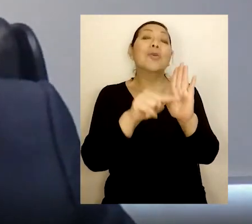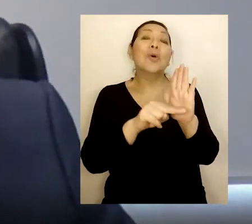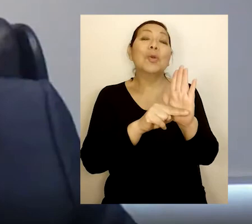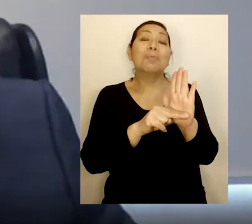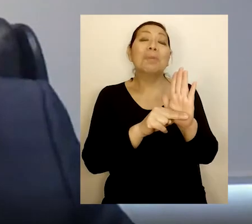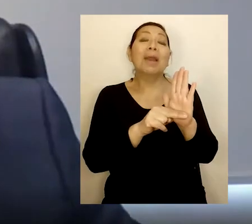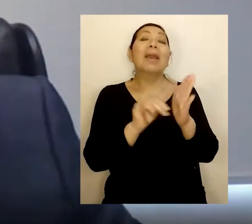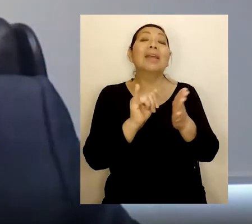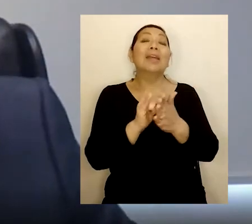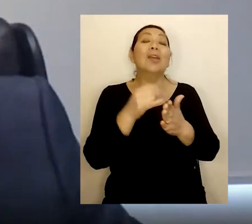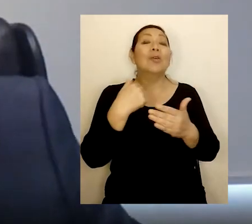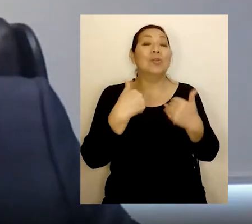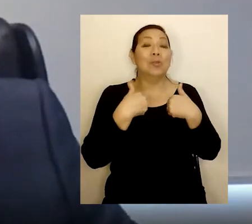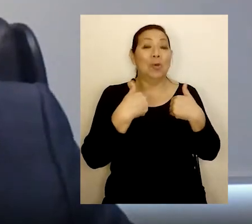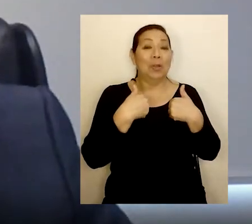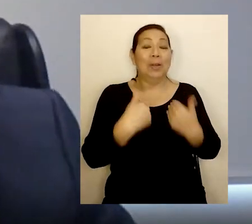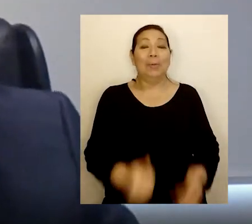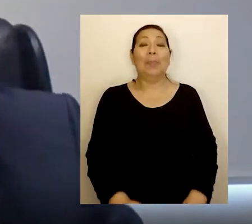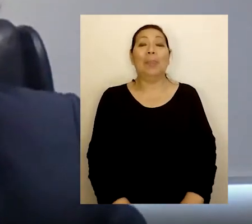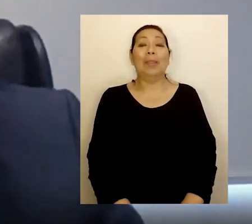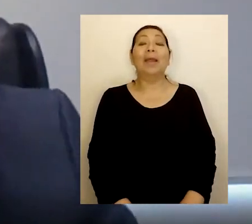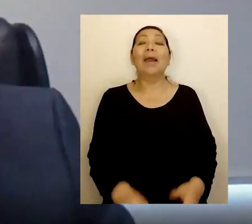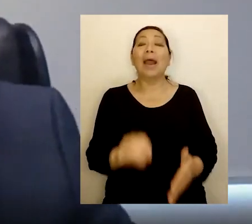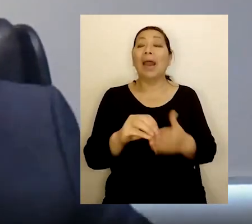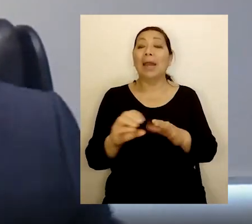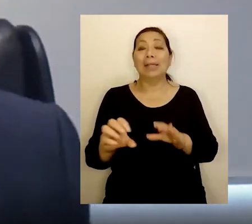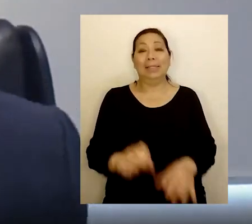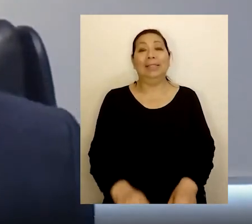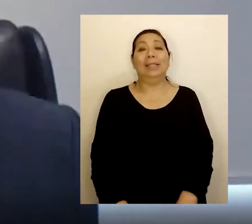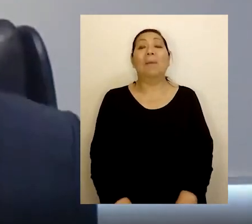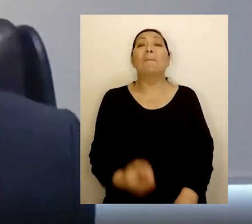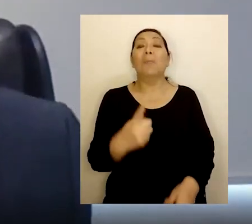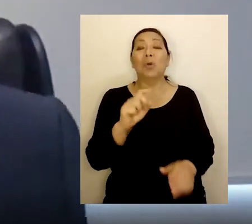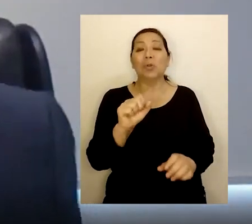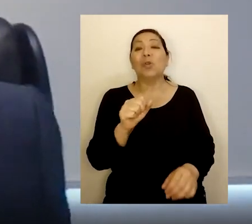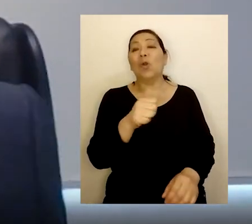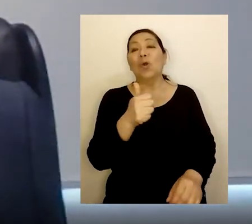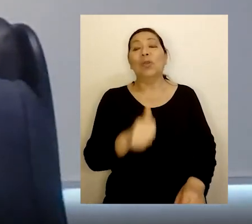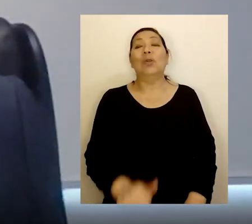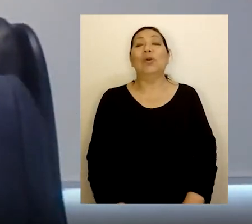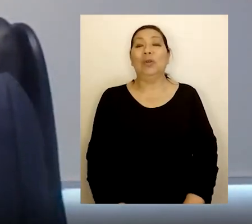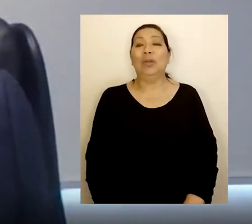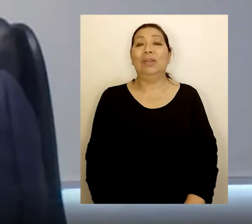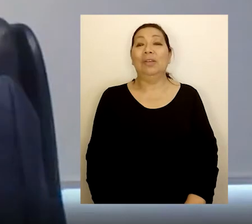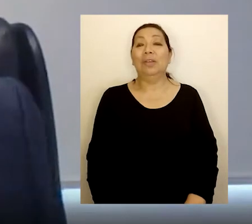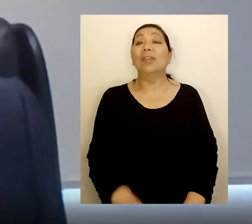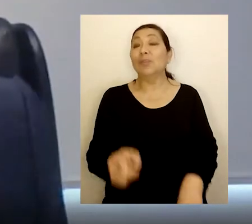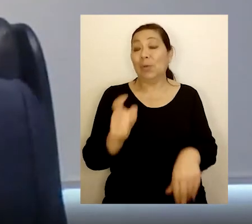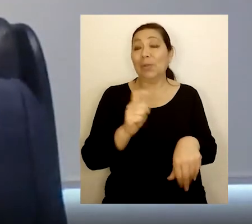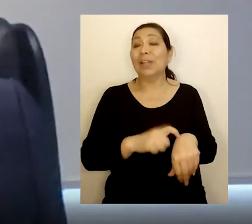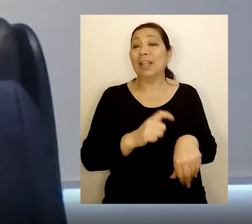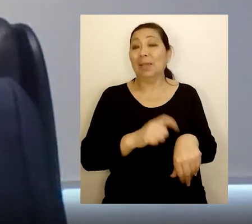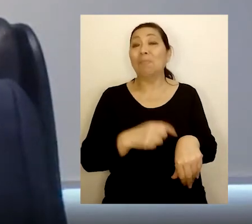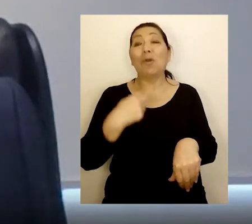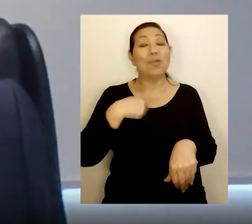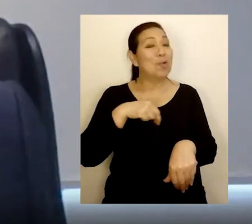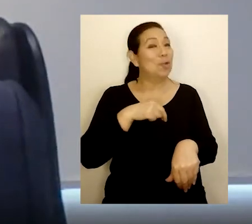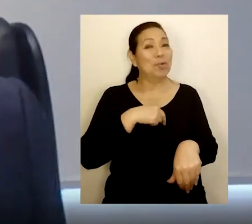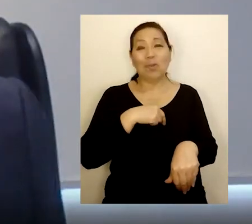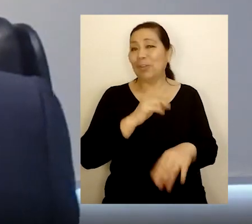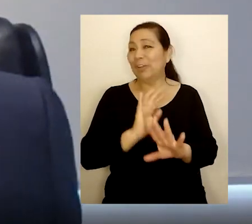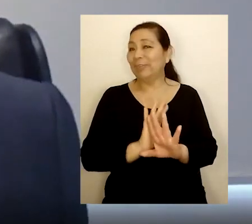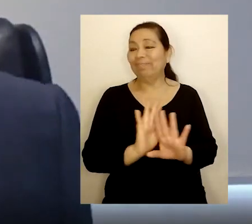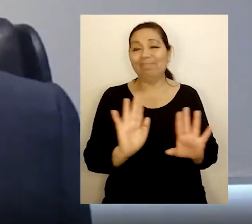es la que nosotros deberíamos aplicar y por otro lado de que en su momento nosotros no